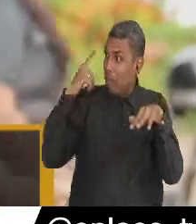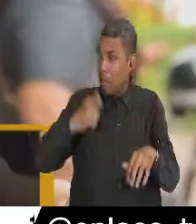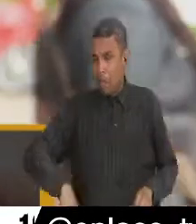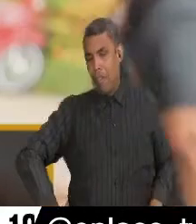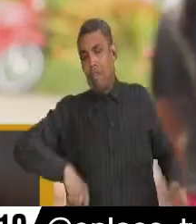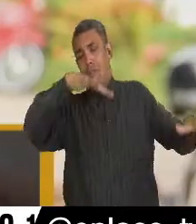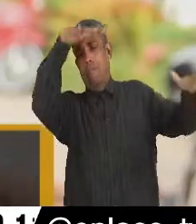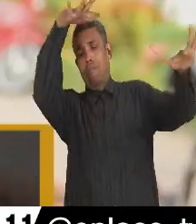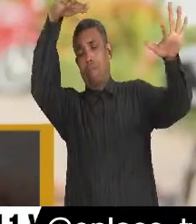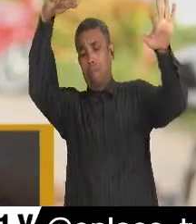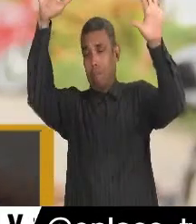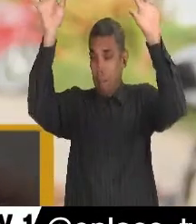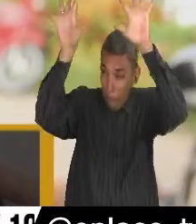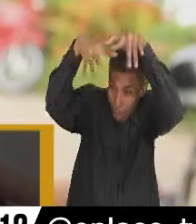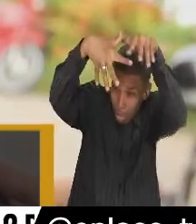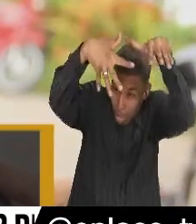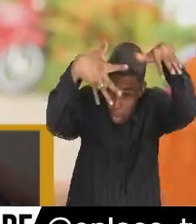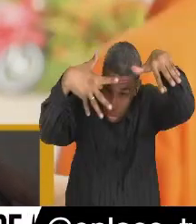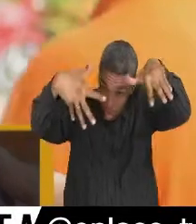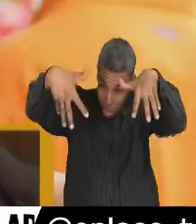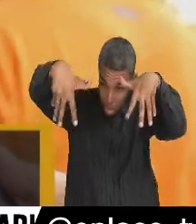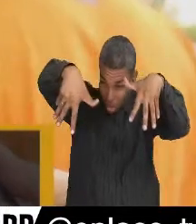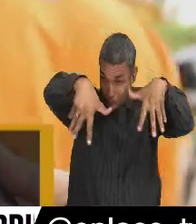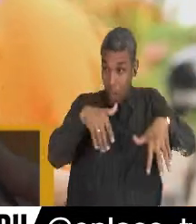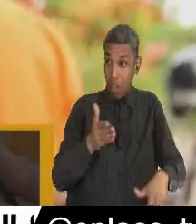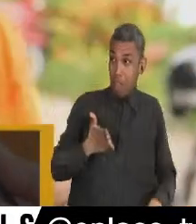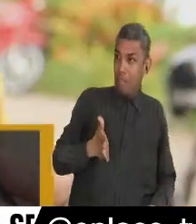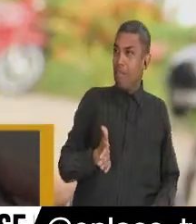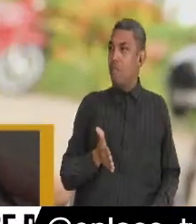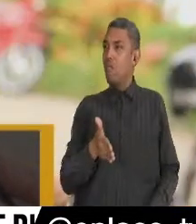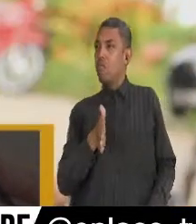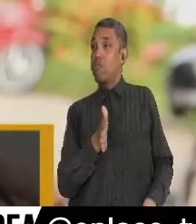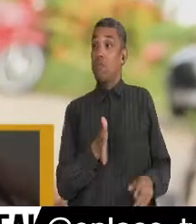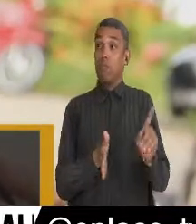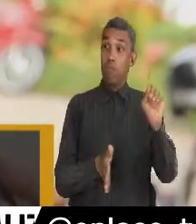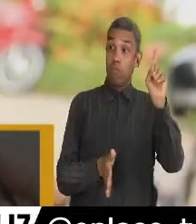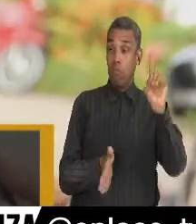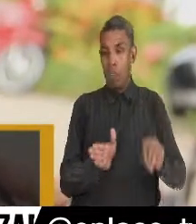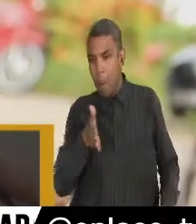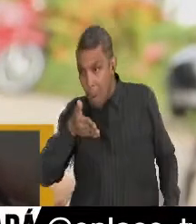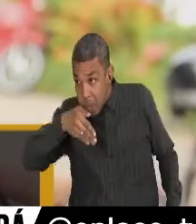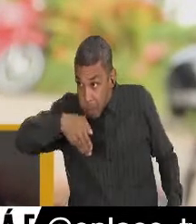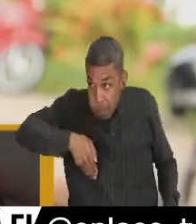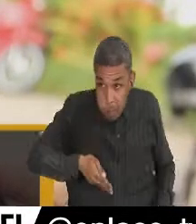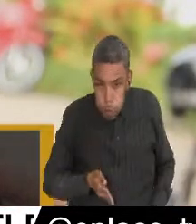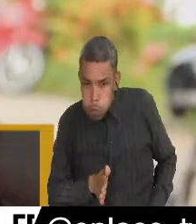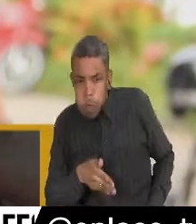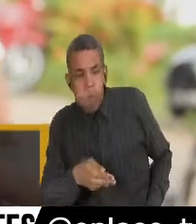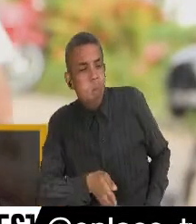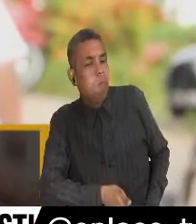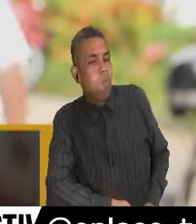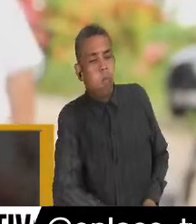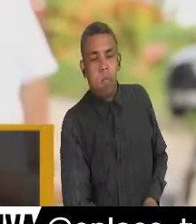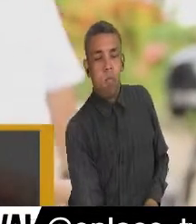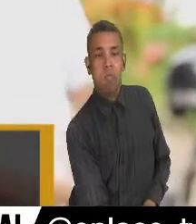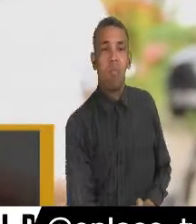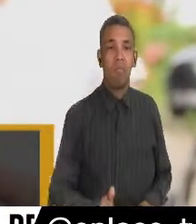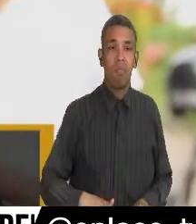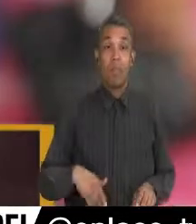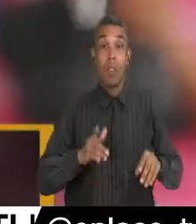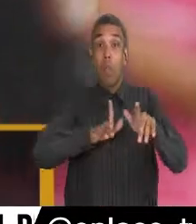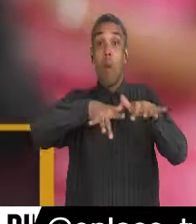tampoco, él no sale todo el tiempo. Y bueno, pienso que vamos a tener la cantidad que nosotros necesitamos para que la gente se coma